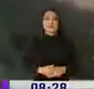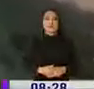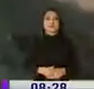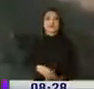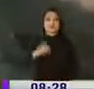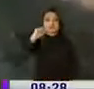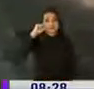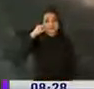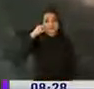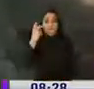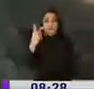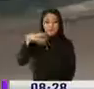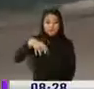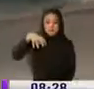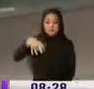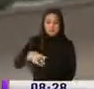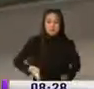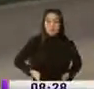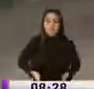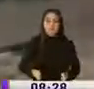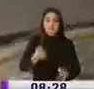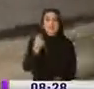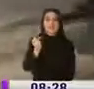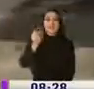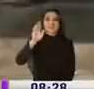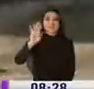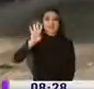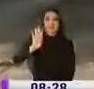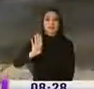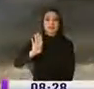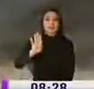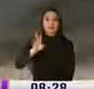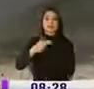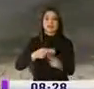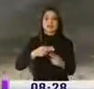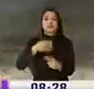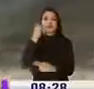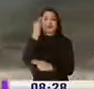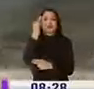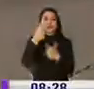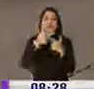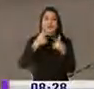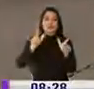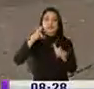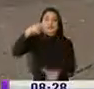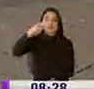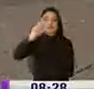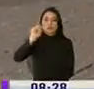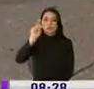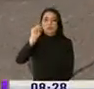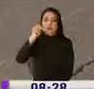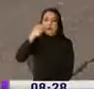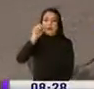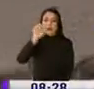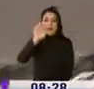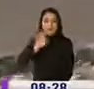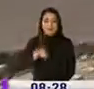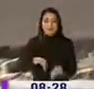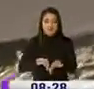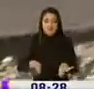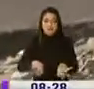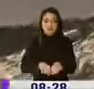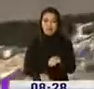Recordemos estos dos huecos en la calle S5B del barrio Futuro Libre de Cuencasí, que se originaron por el daño en una tubería de agua que fue